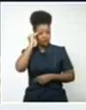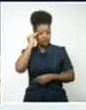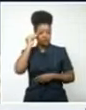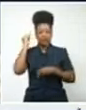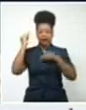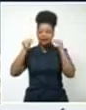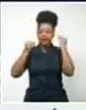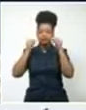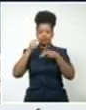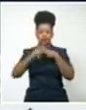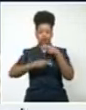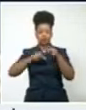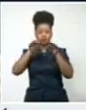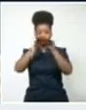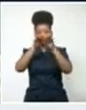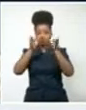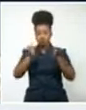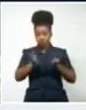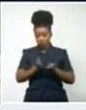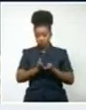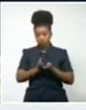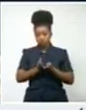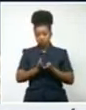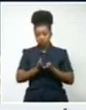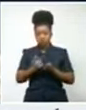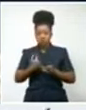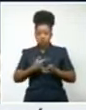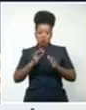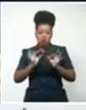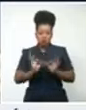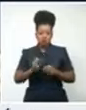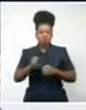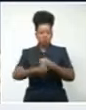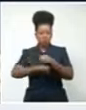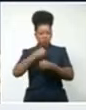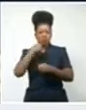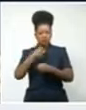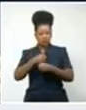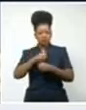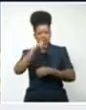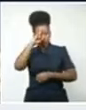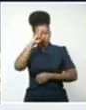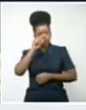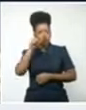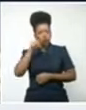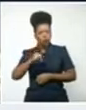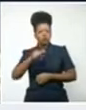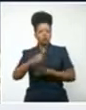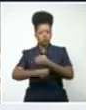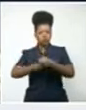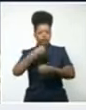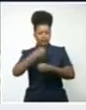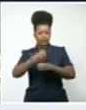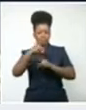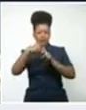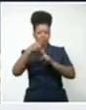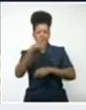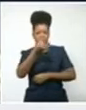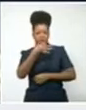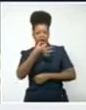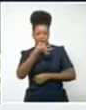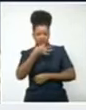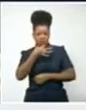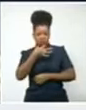mundo. Esa es nuestra posición, la hemos utilizado, la utilizamos hoy y se está